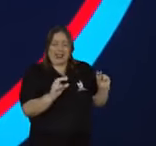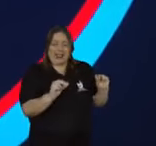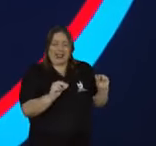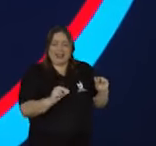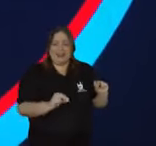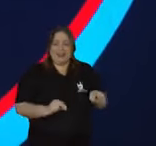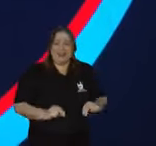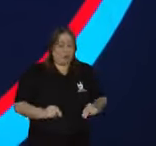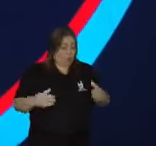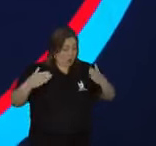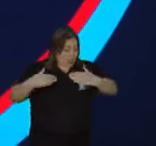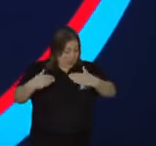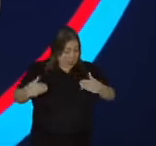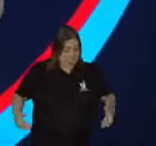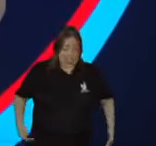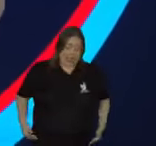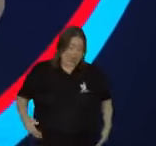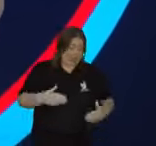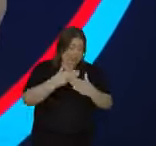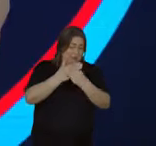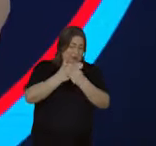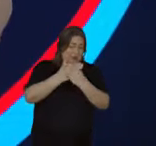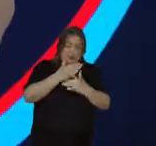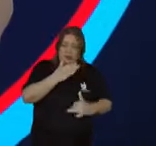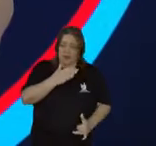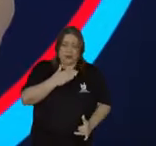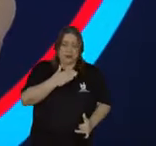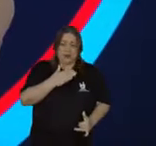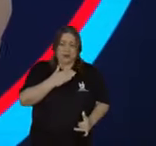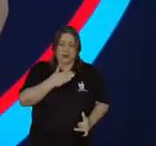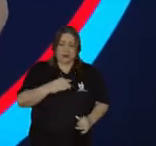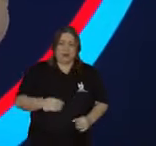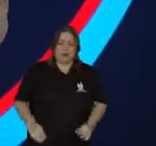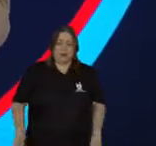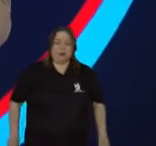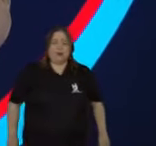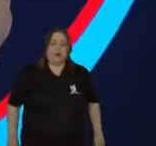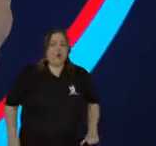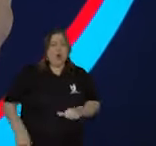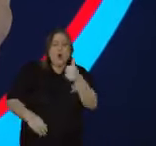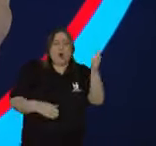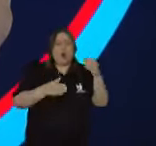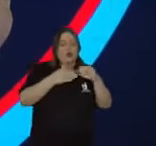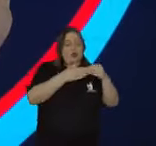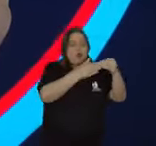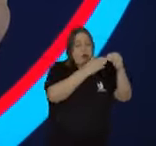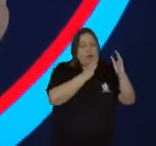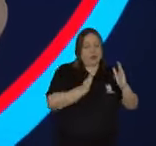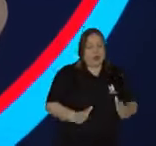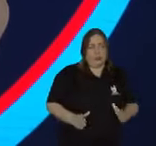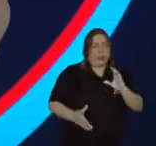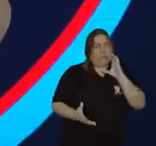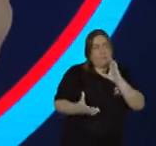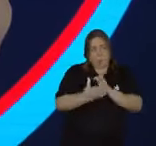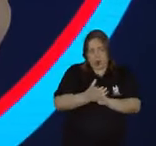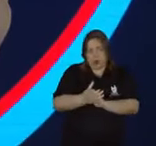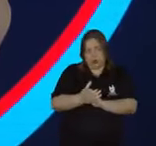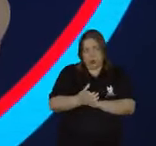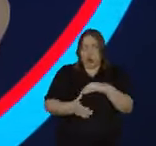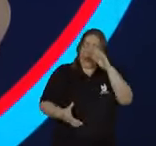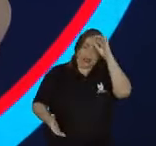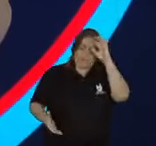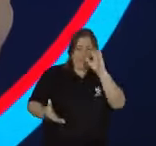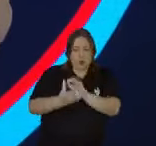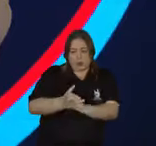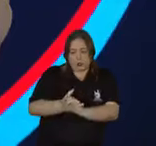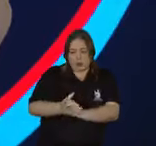contra carne y sangre. No es contra el otro líder, ni mi esposo, ni mi esposa,